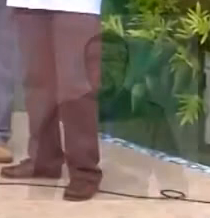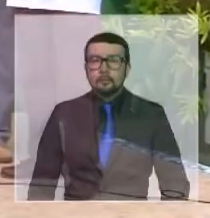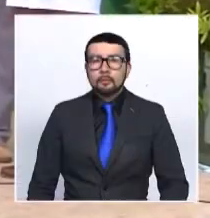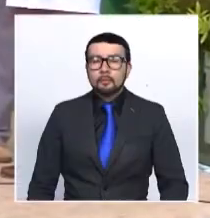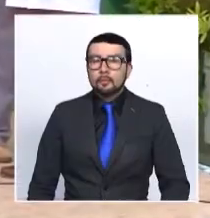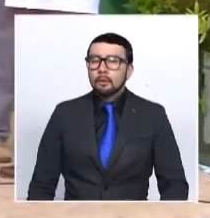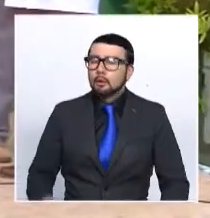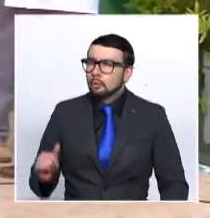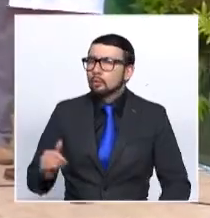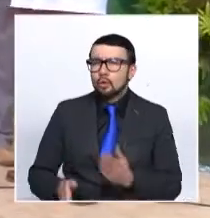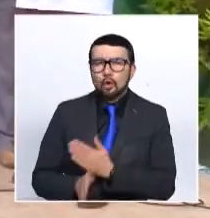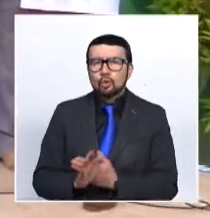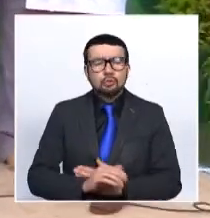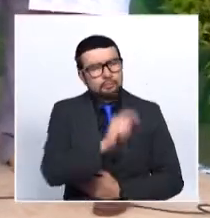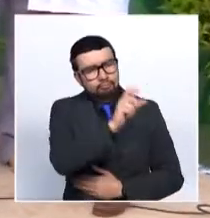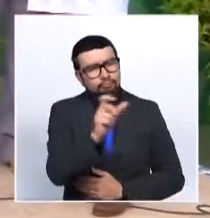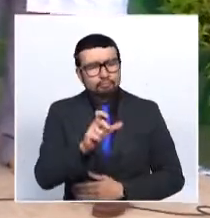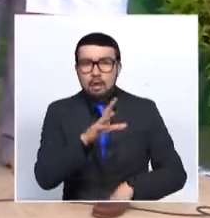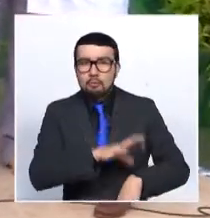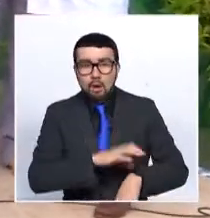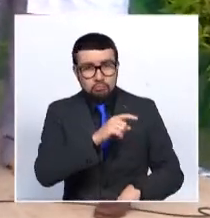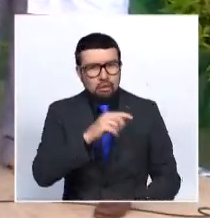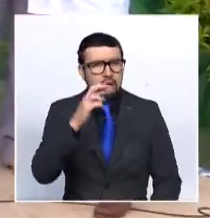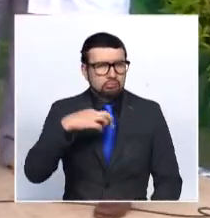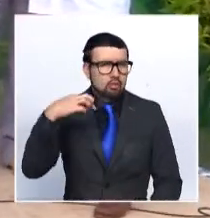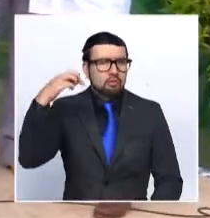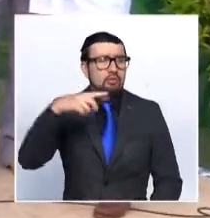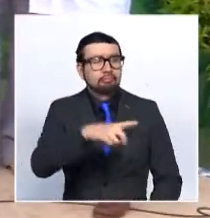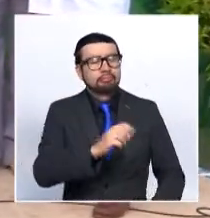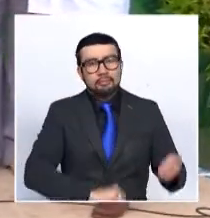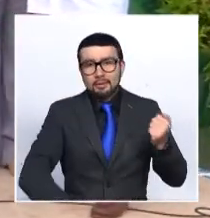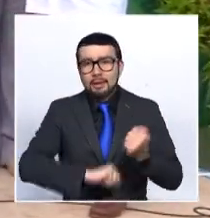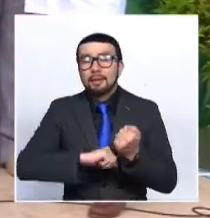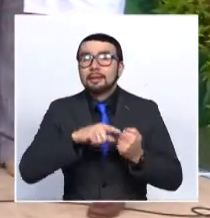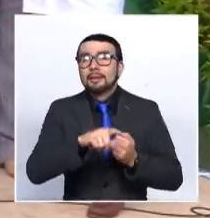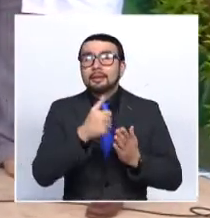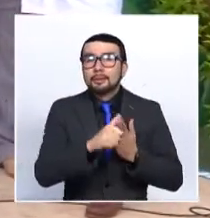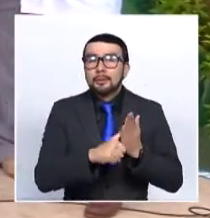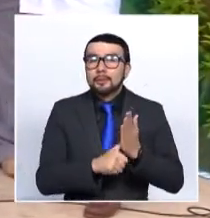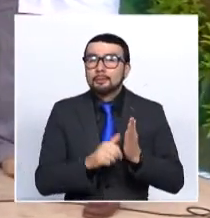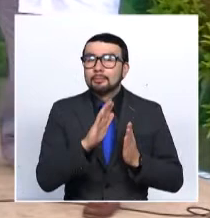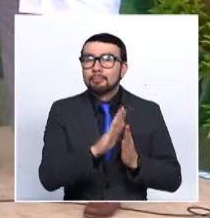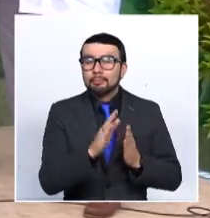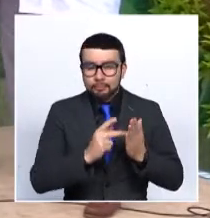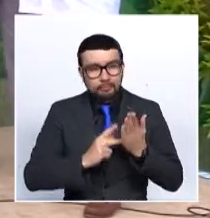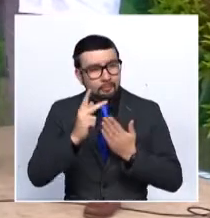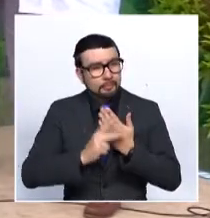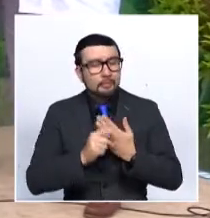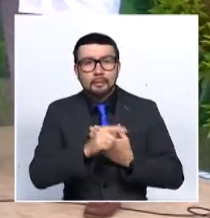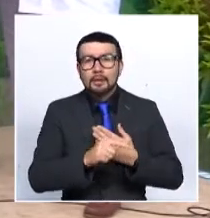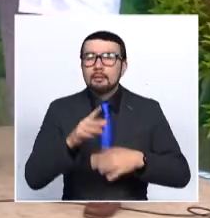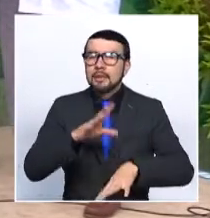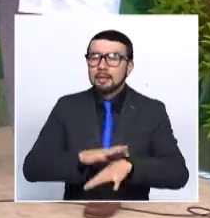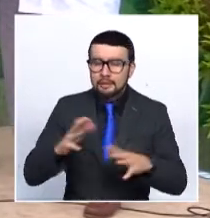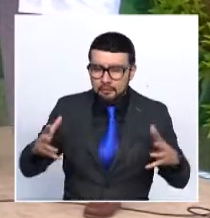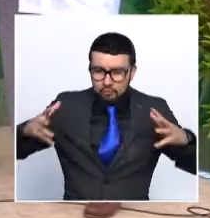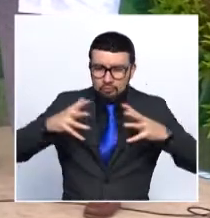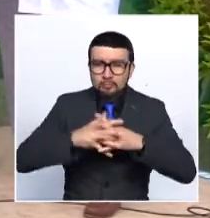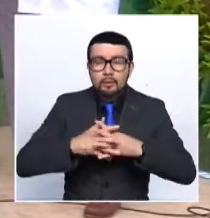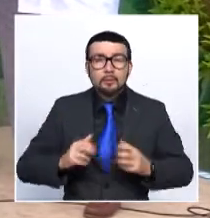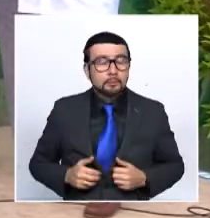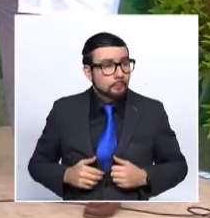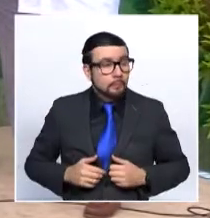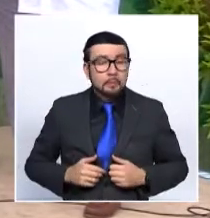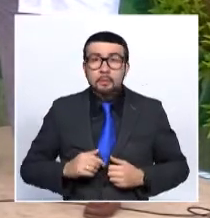Y siguen llegando profesionales de la salud que nos apoyan a este proyecto de medicina integrativa. Y una de las